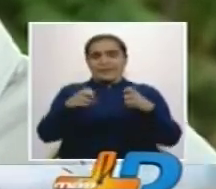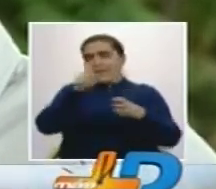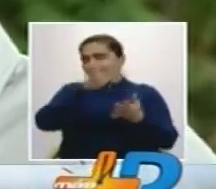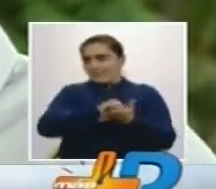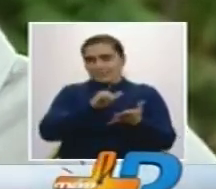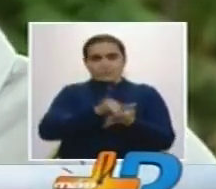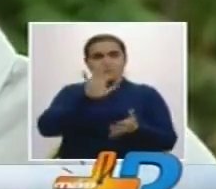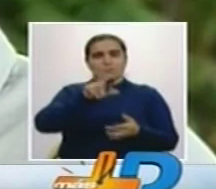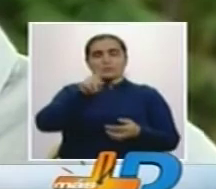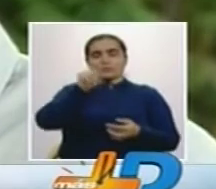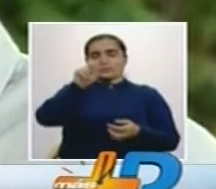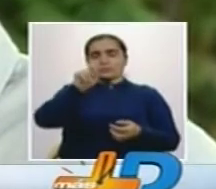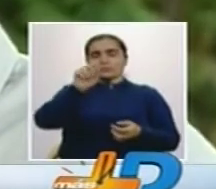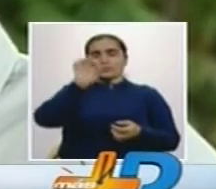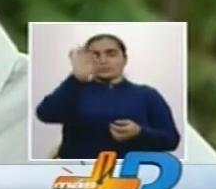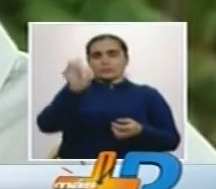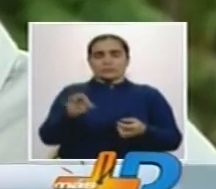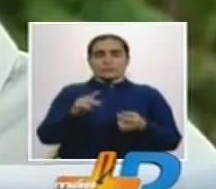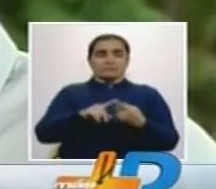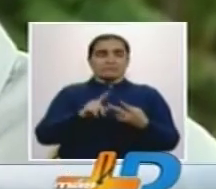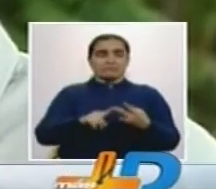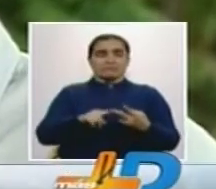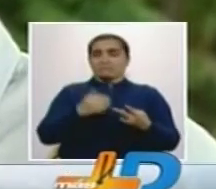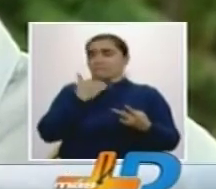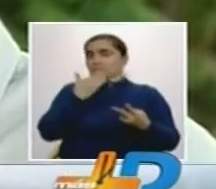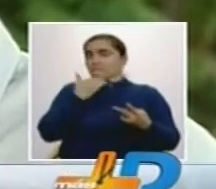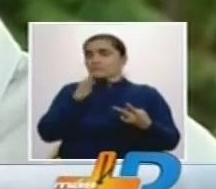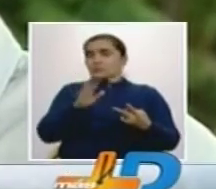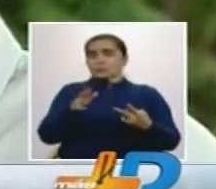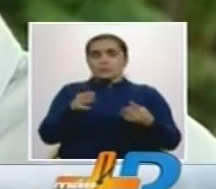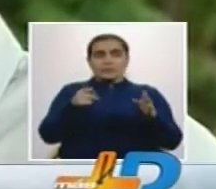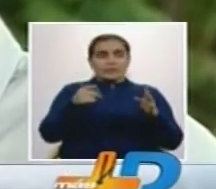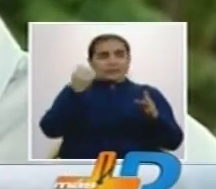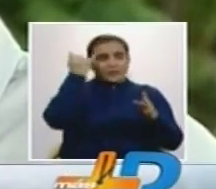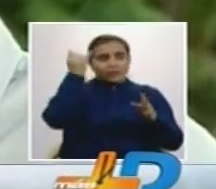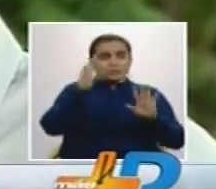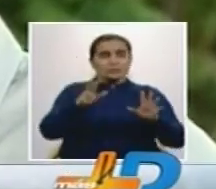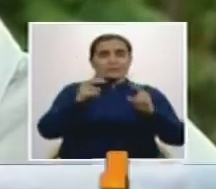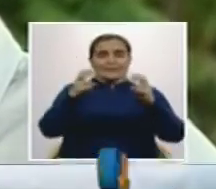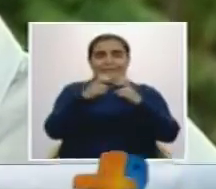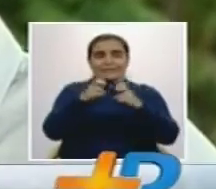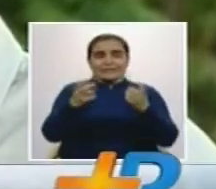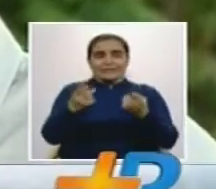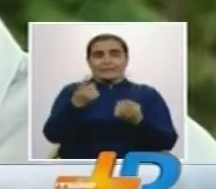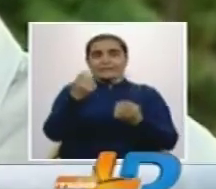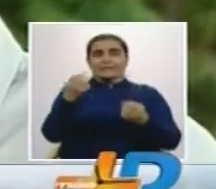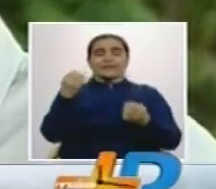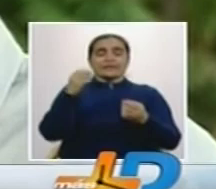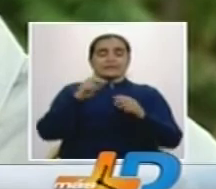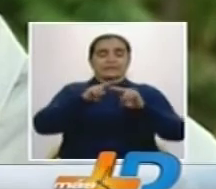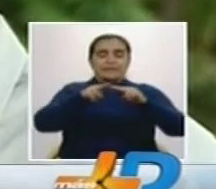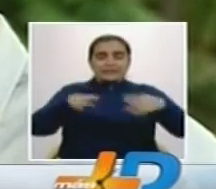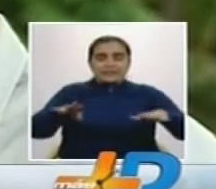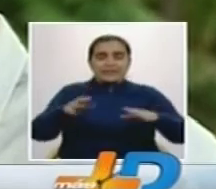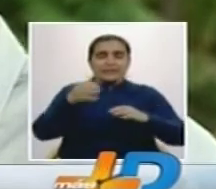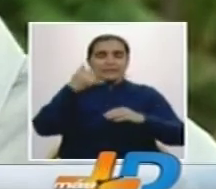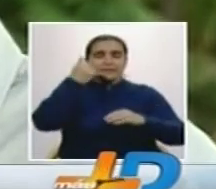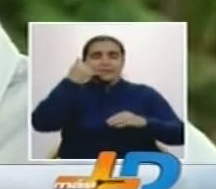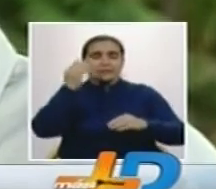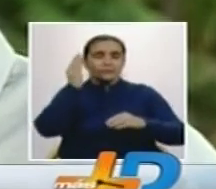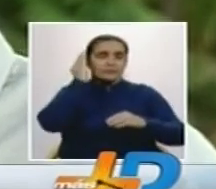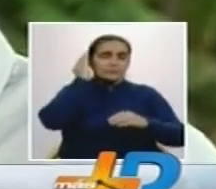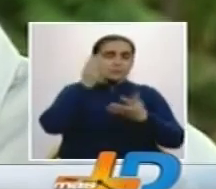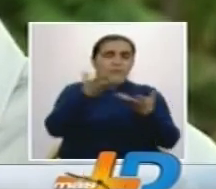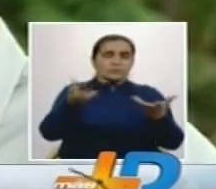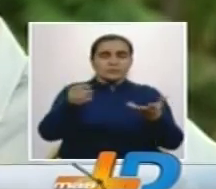orden. No se prevé que exista un plan estratégico en la generación de energía. En telecomunicaciones los indicadores de